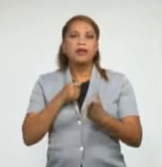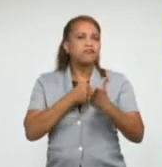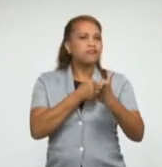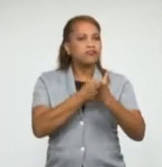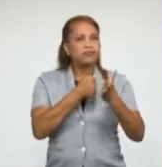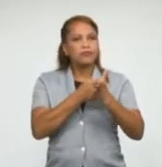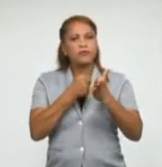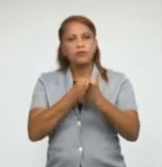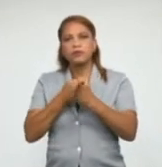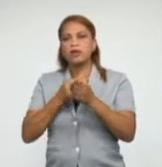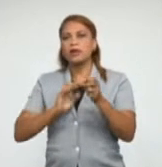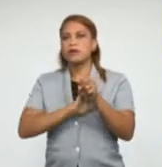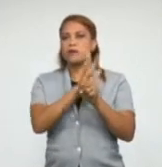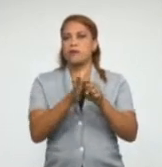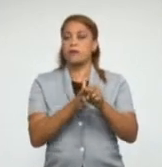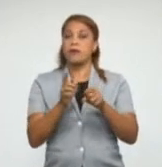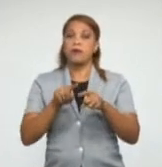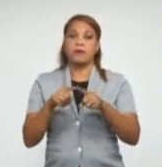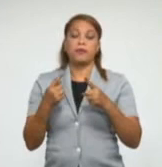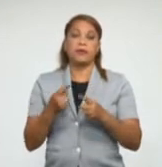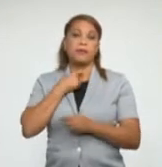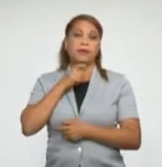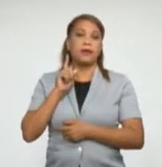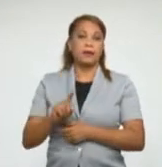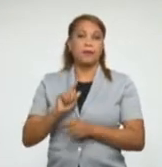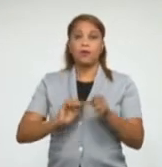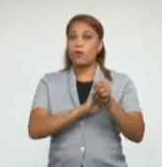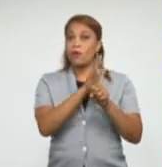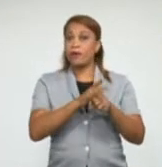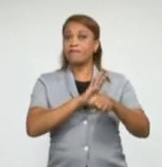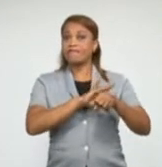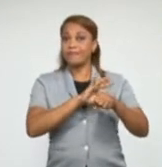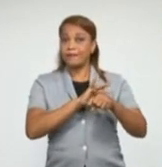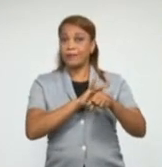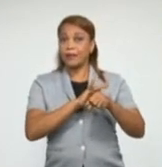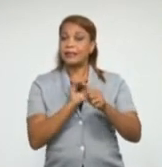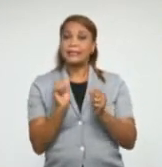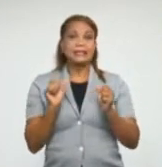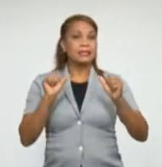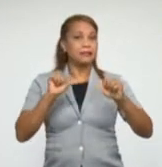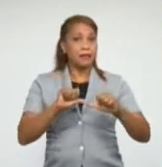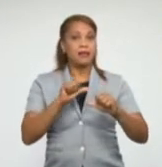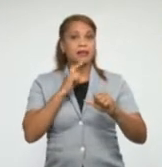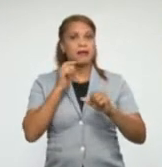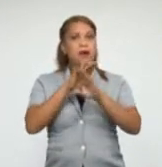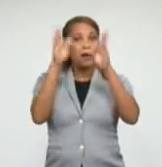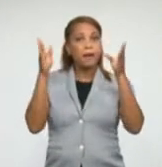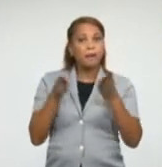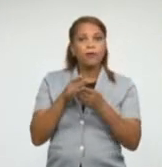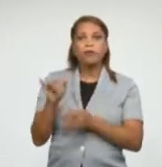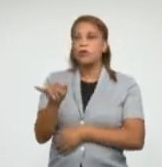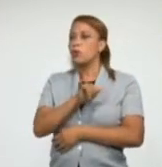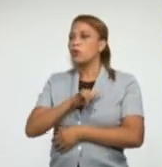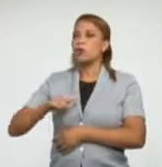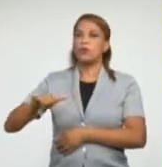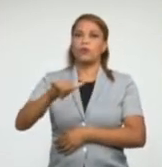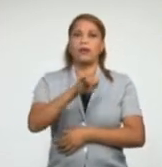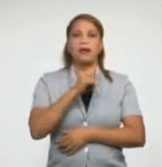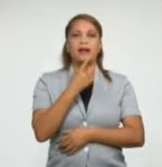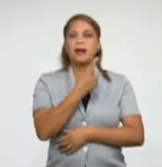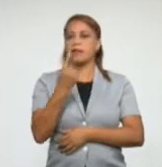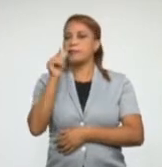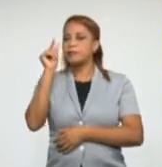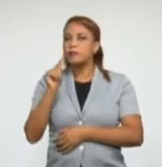la COVID. Porque si la COVID es una enfermedad que ha puesto en jaque al mundo, imagínense cada uno en su hogar, en su